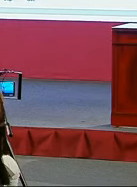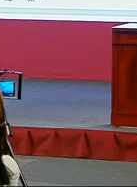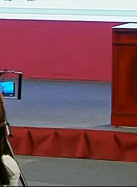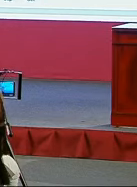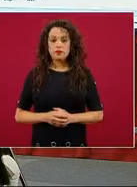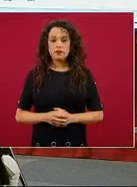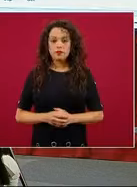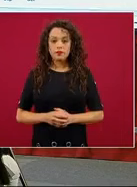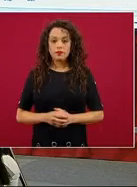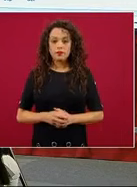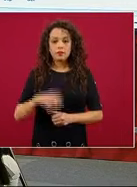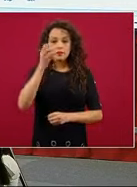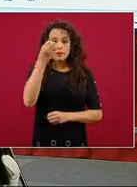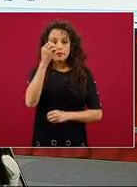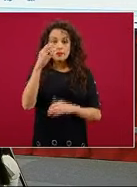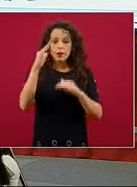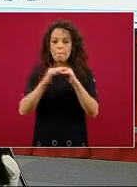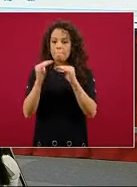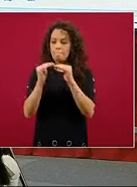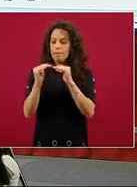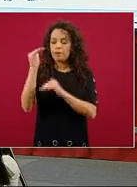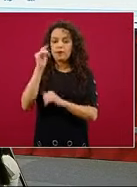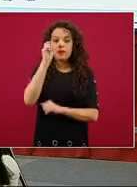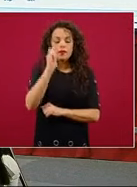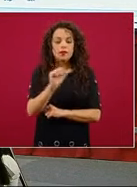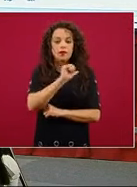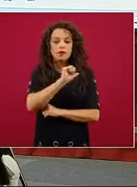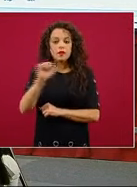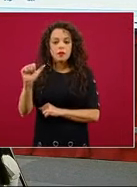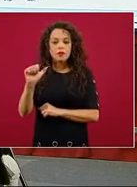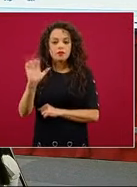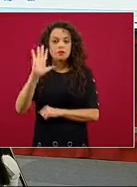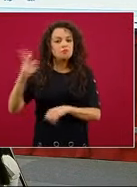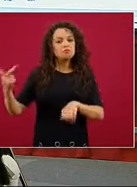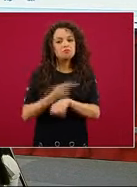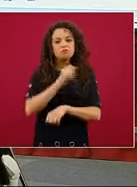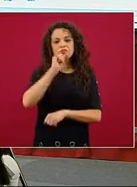hasta llegar a movilidades de como si no pasara